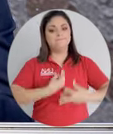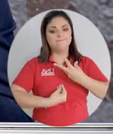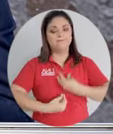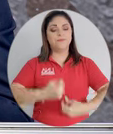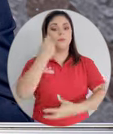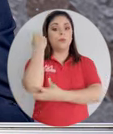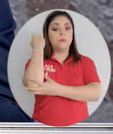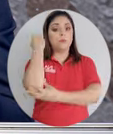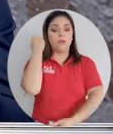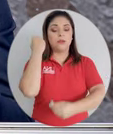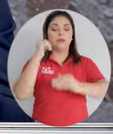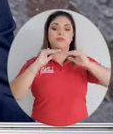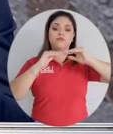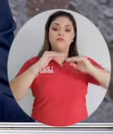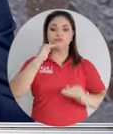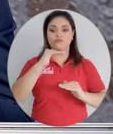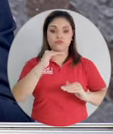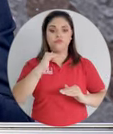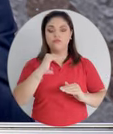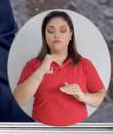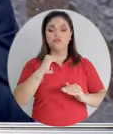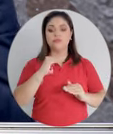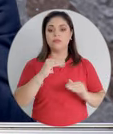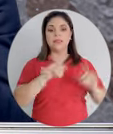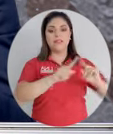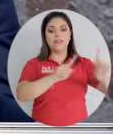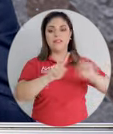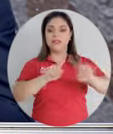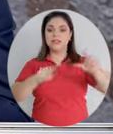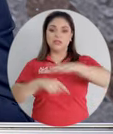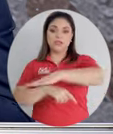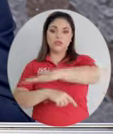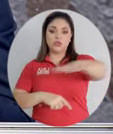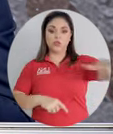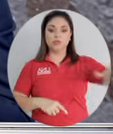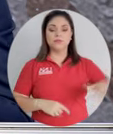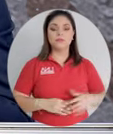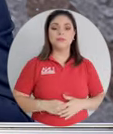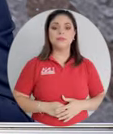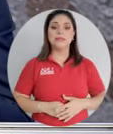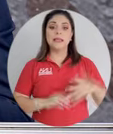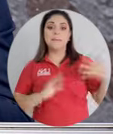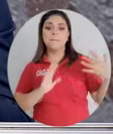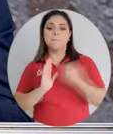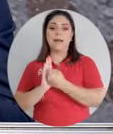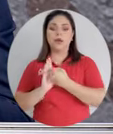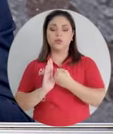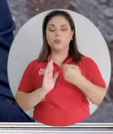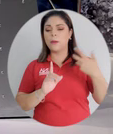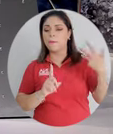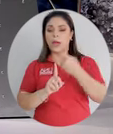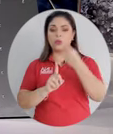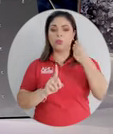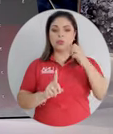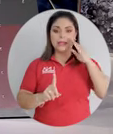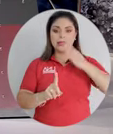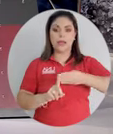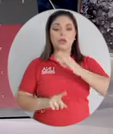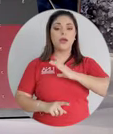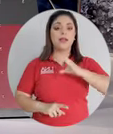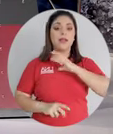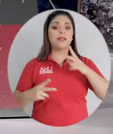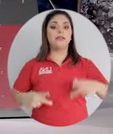sobre todo en términos de pobreza y desigualdad a través de los distintos territorios. Con un impacto directo en la calidad de vida de